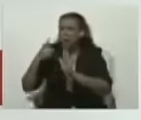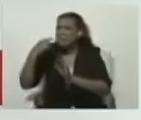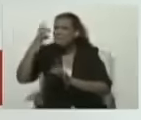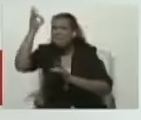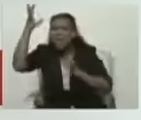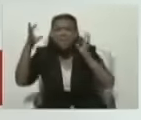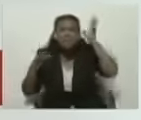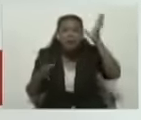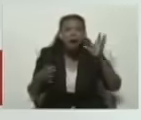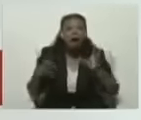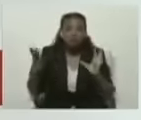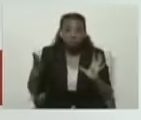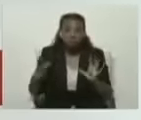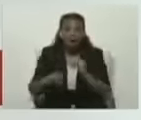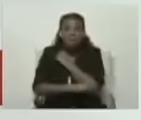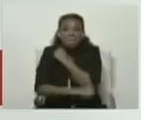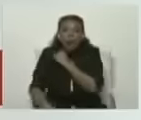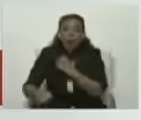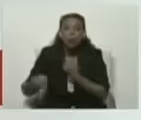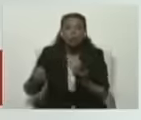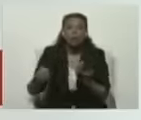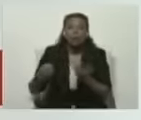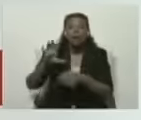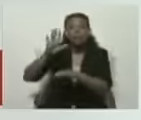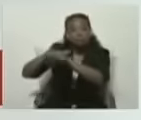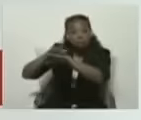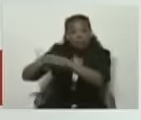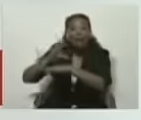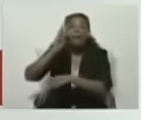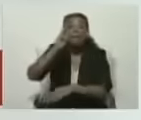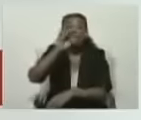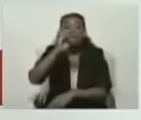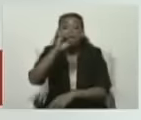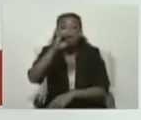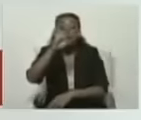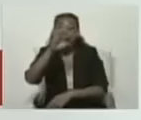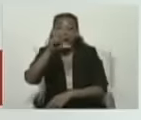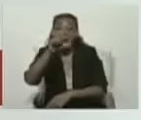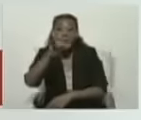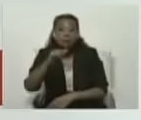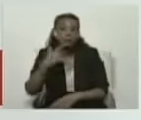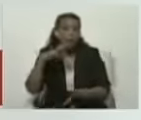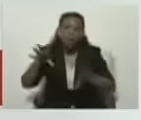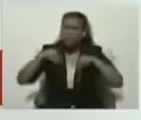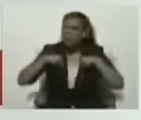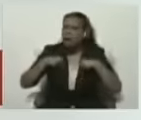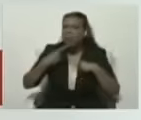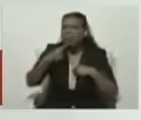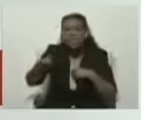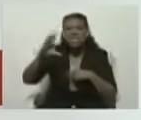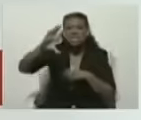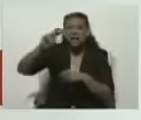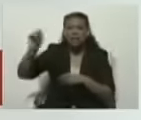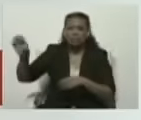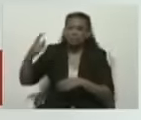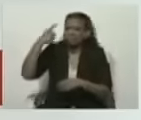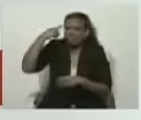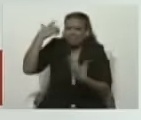dicho, cometiendo un delito electoral, por cierto, señor Pilieri, han dicho que ellos no van a reconocer el resultado del Consejo Nacional Electoral. ¿En qué cabeza